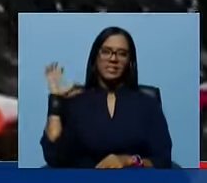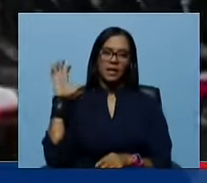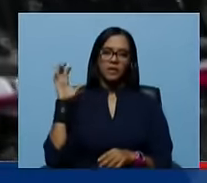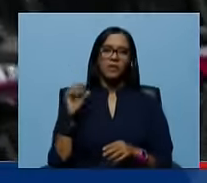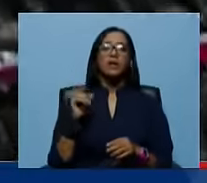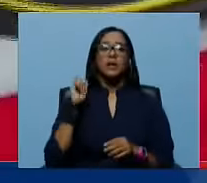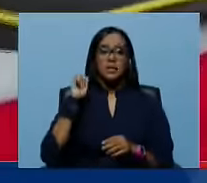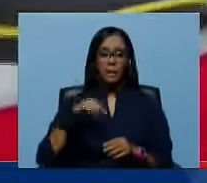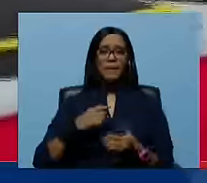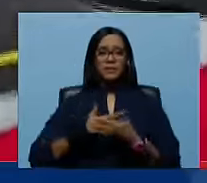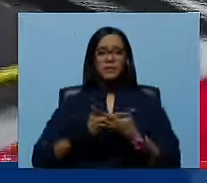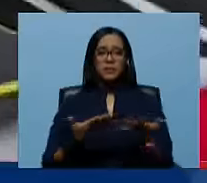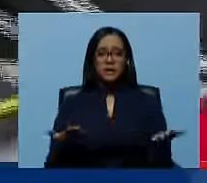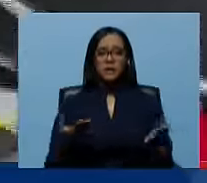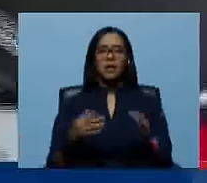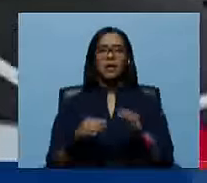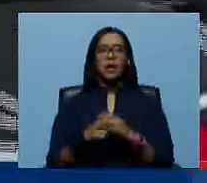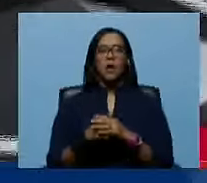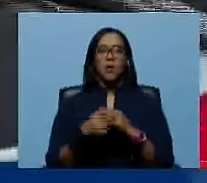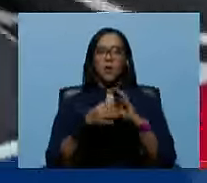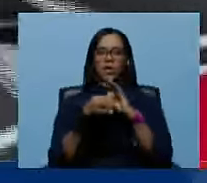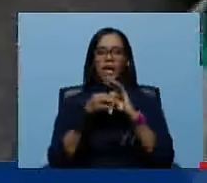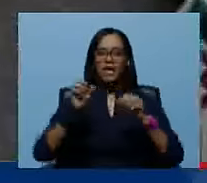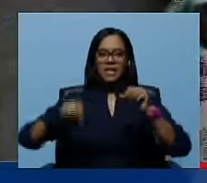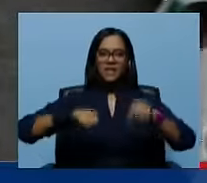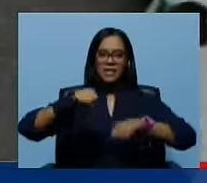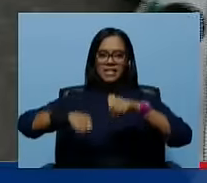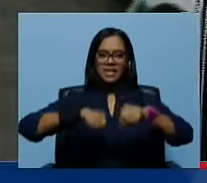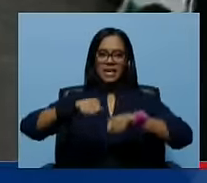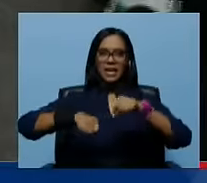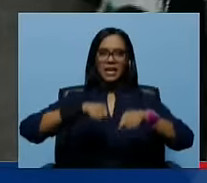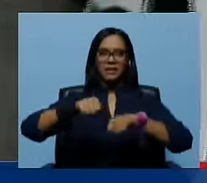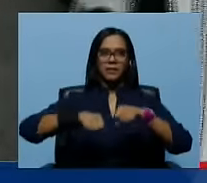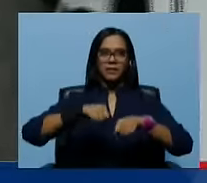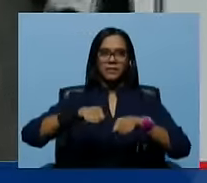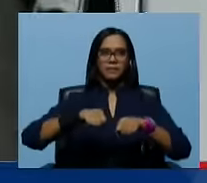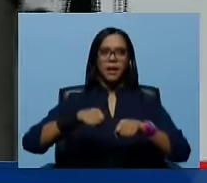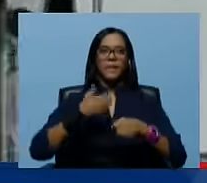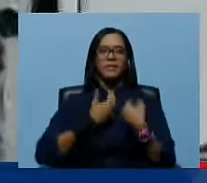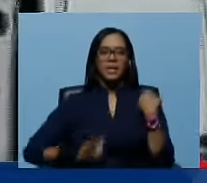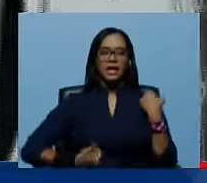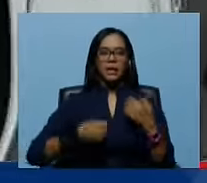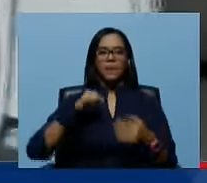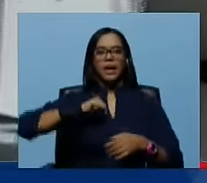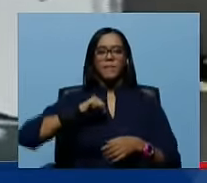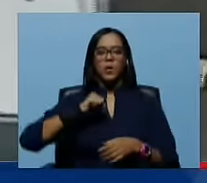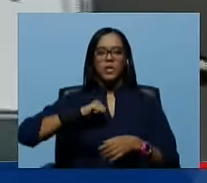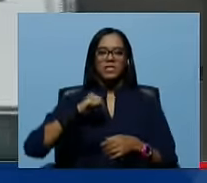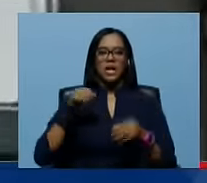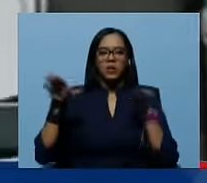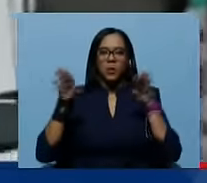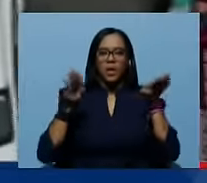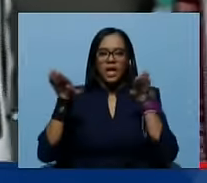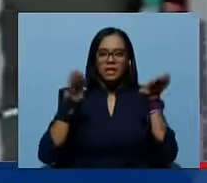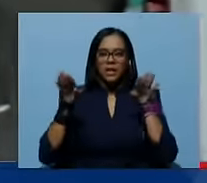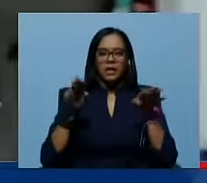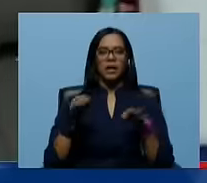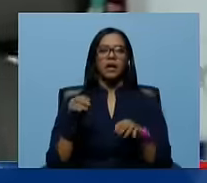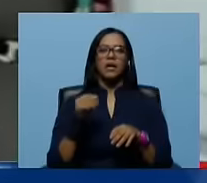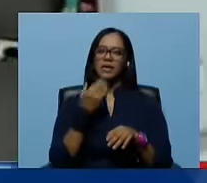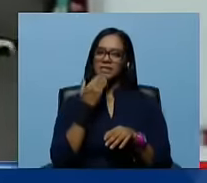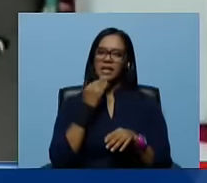se están entregando unidades de bicicleta, presidente, para la policía turística. Recientemente usted